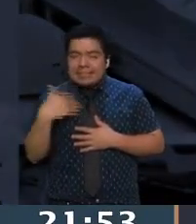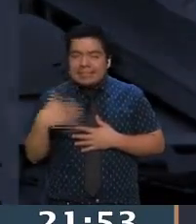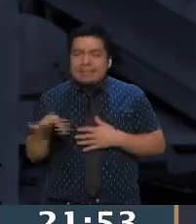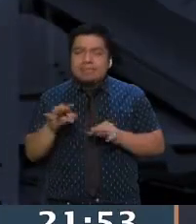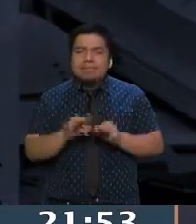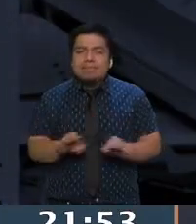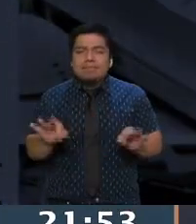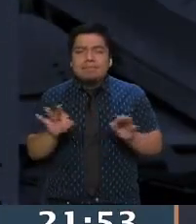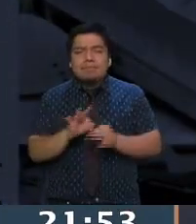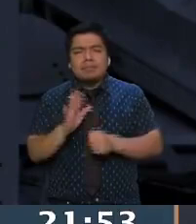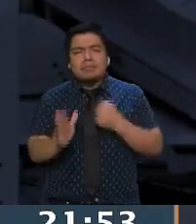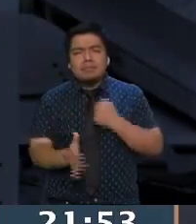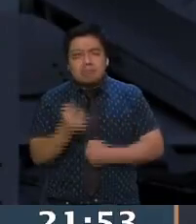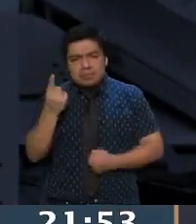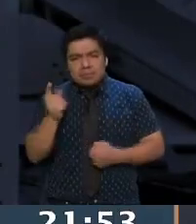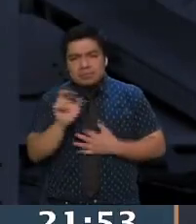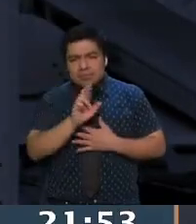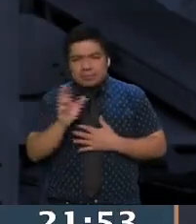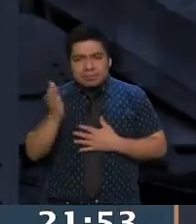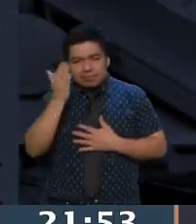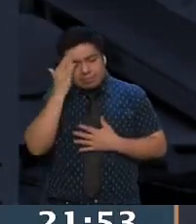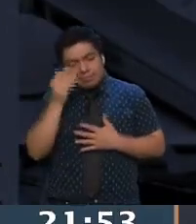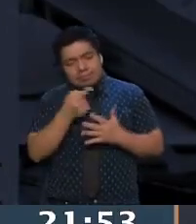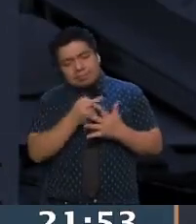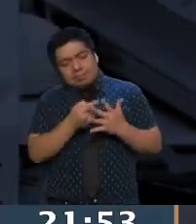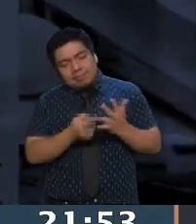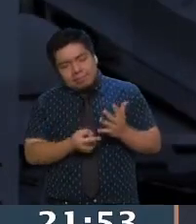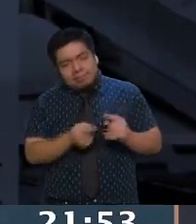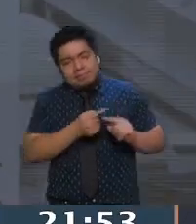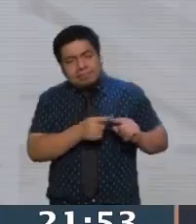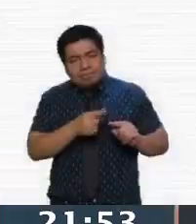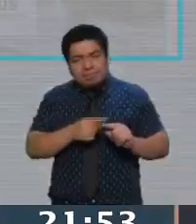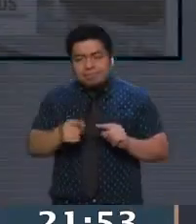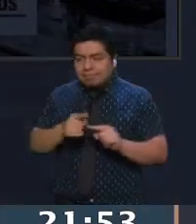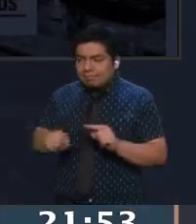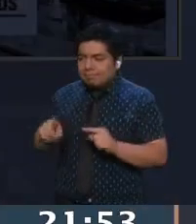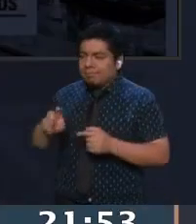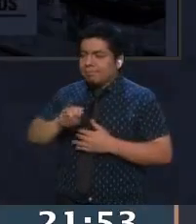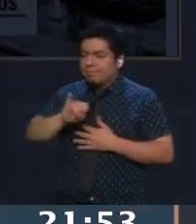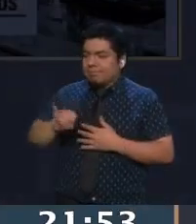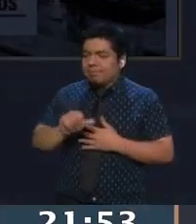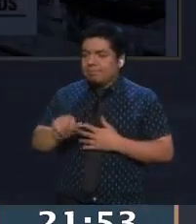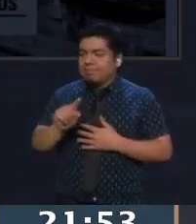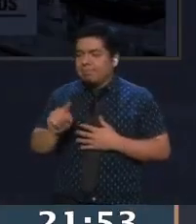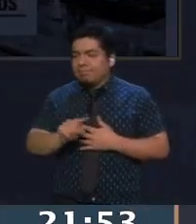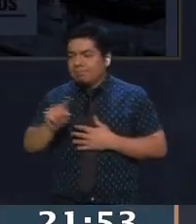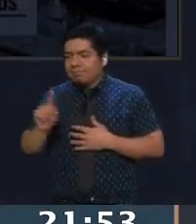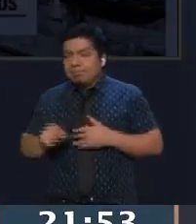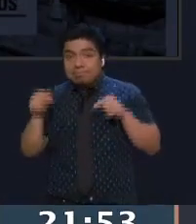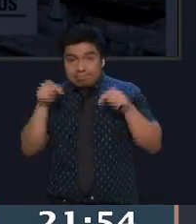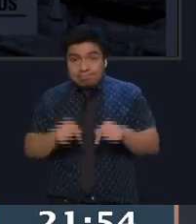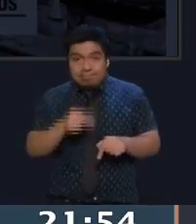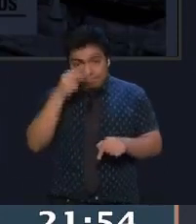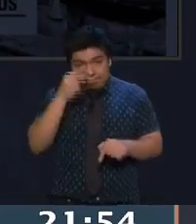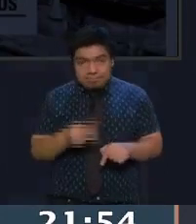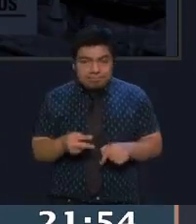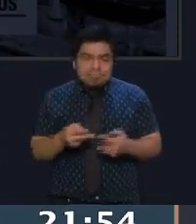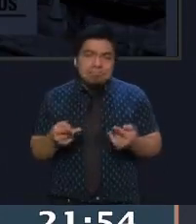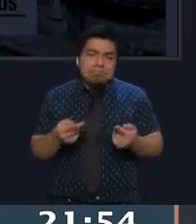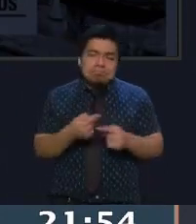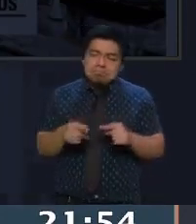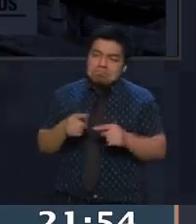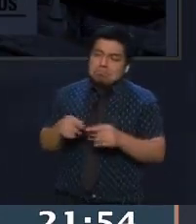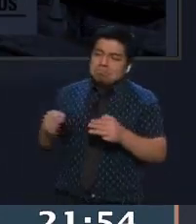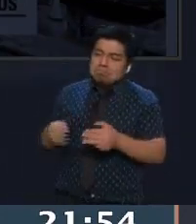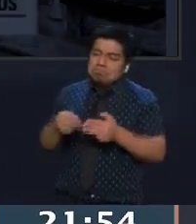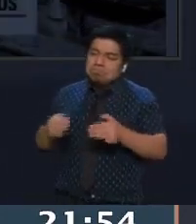hace reconocer algunos de los rasgos que caracterizan al jazz en México o al jazz que músicos